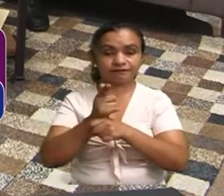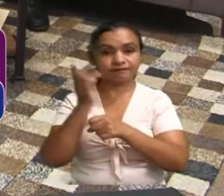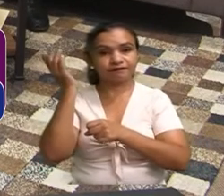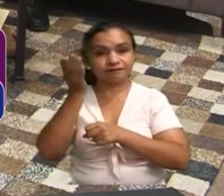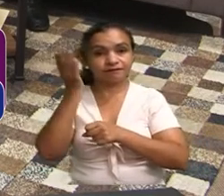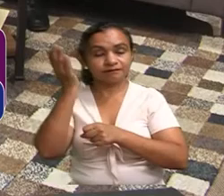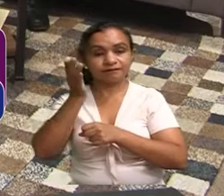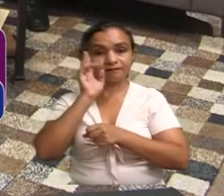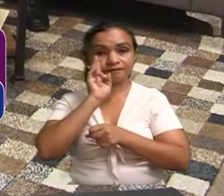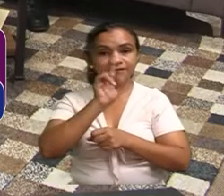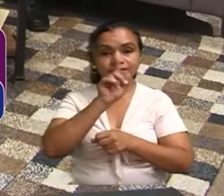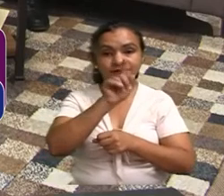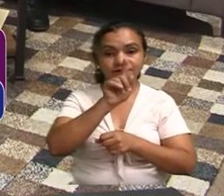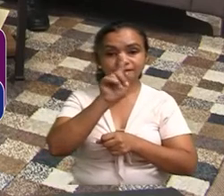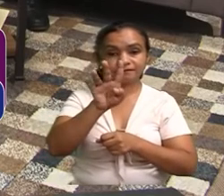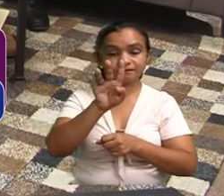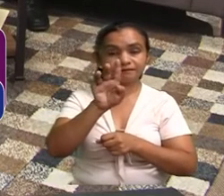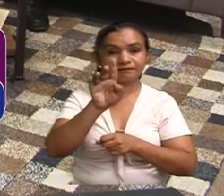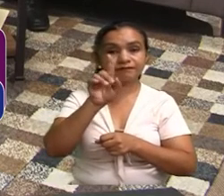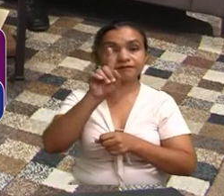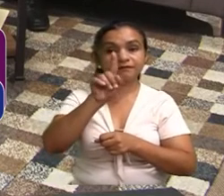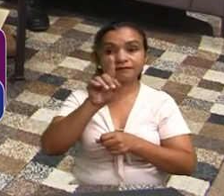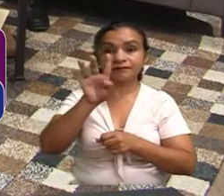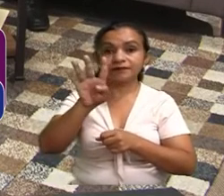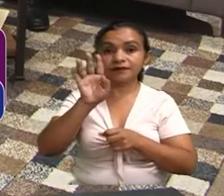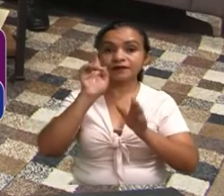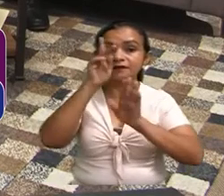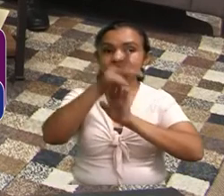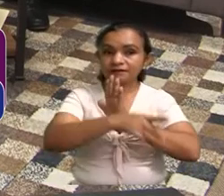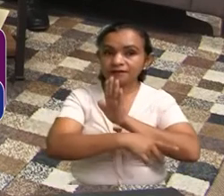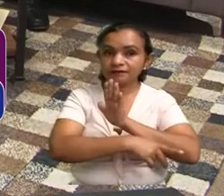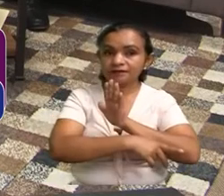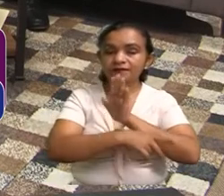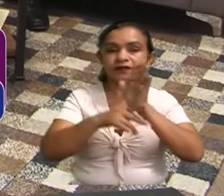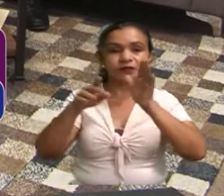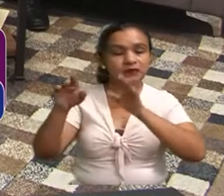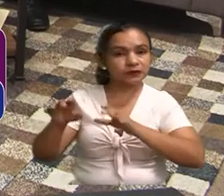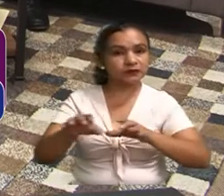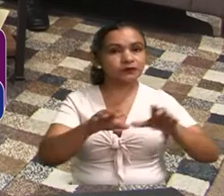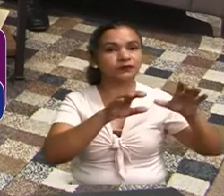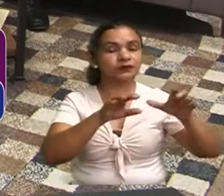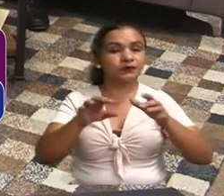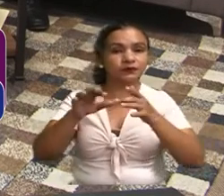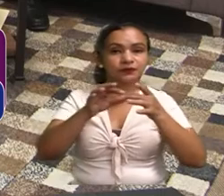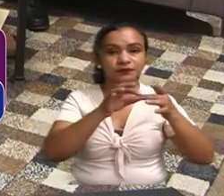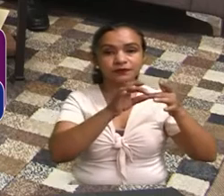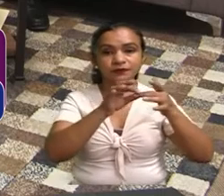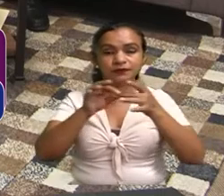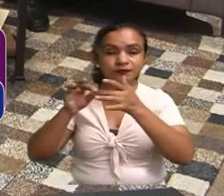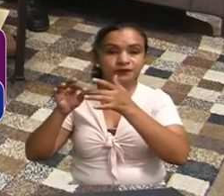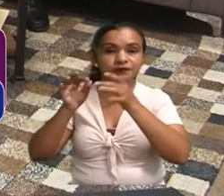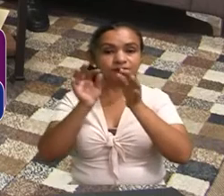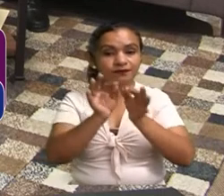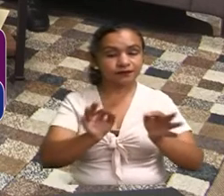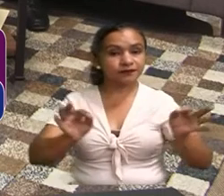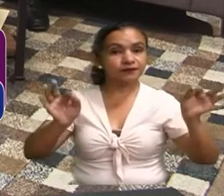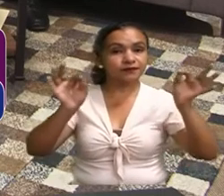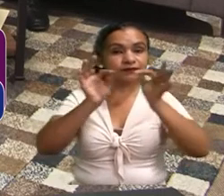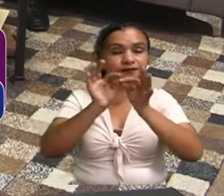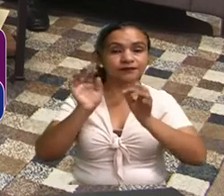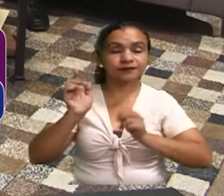conferencias. 14 es decir, países a nivel... Sí. Entonces, es un evento único por ese tipo de, por la trascendencia que tiene